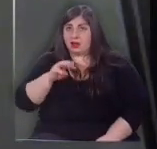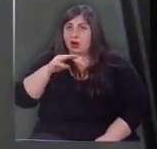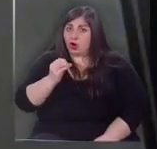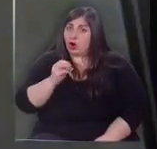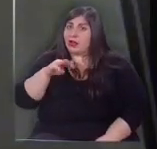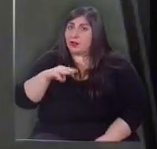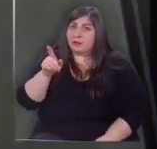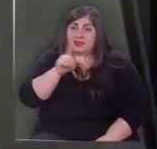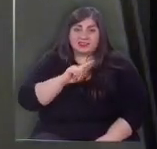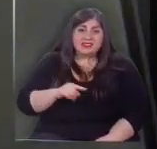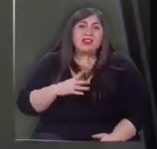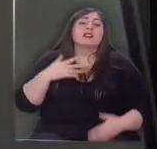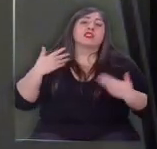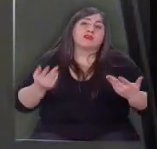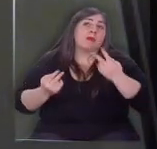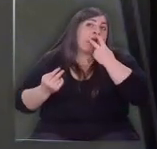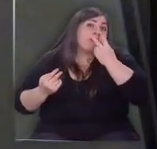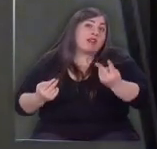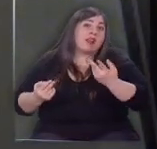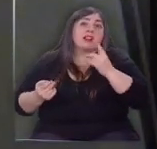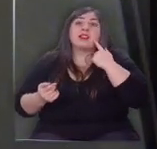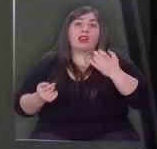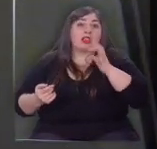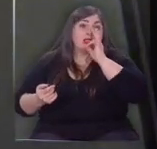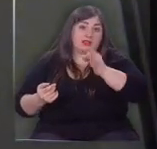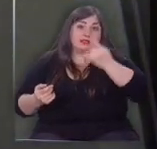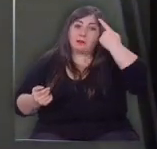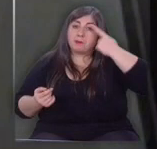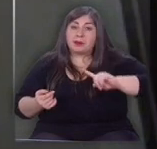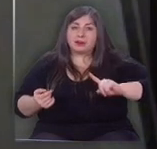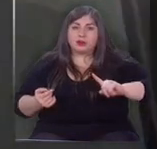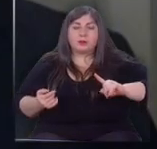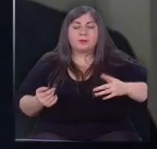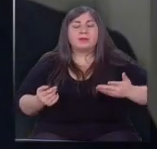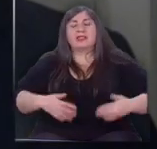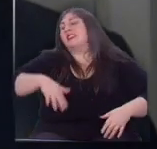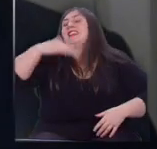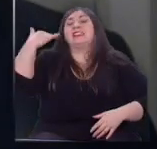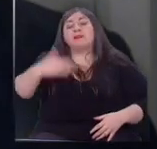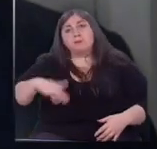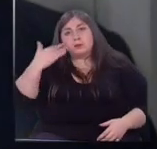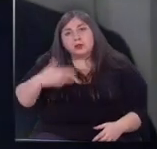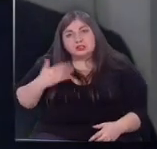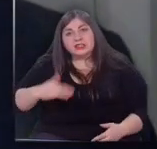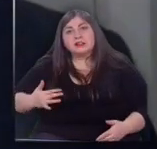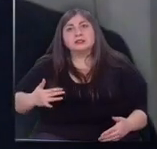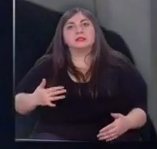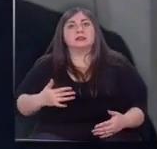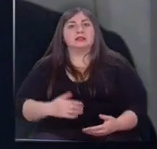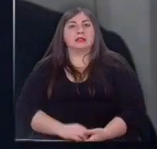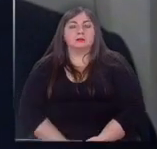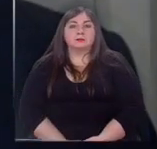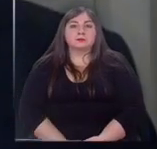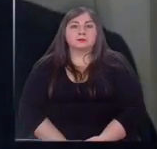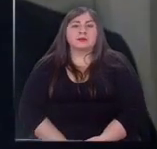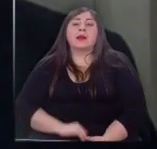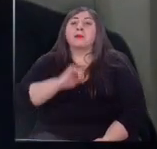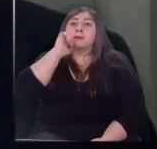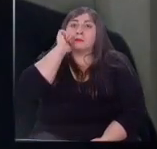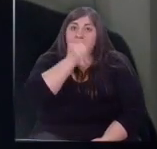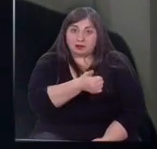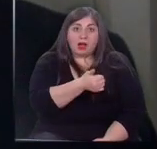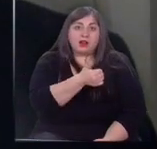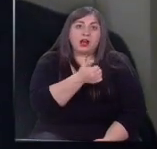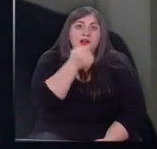OMS. Entonces vamos a ver qué es lo que plantean. Pero, Iván, es muy importante, y esto mañana